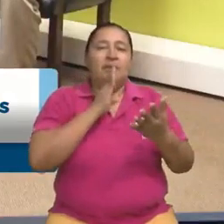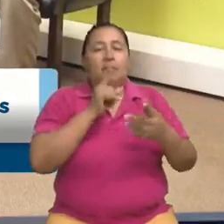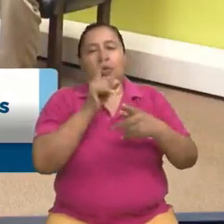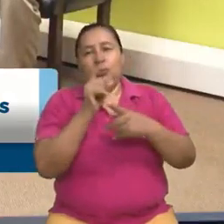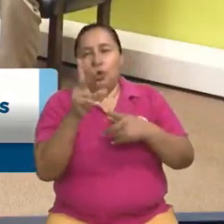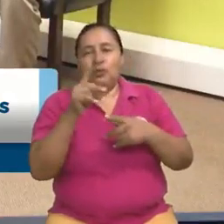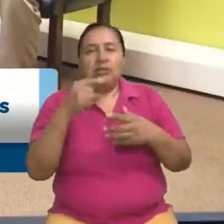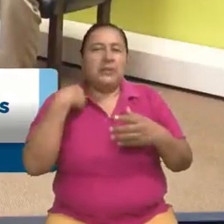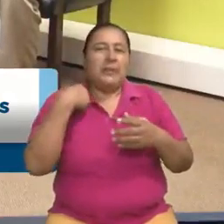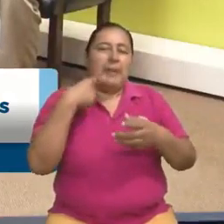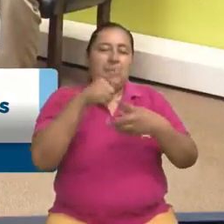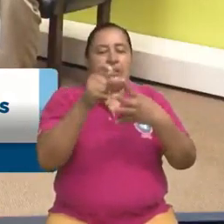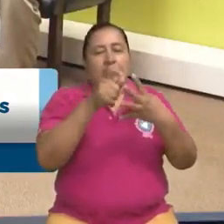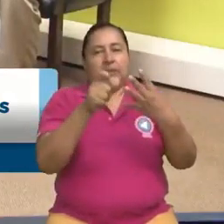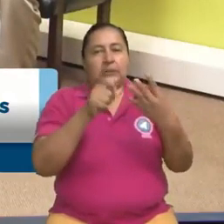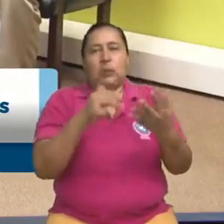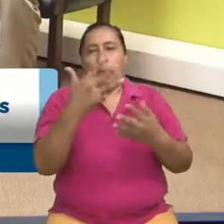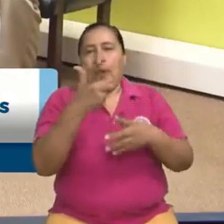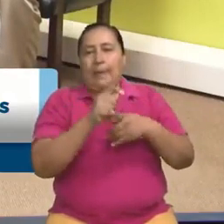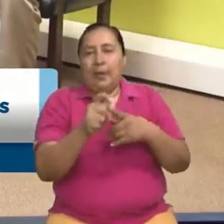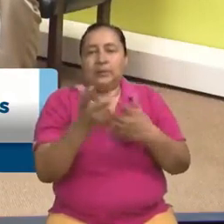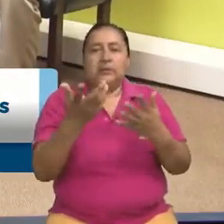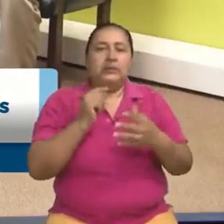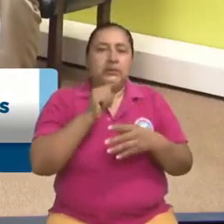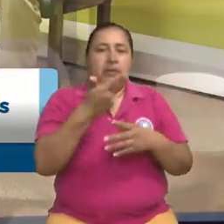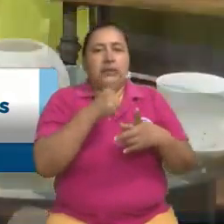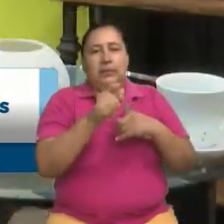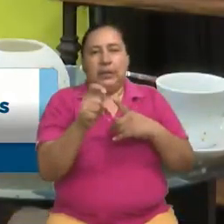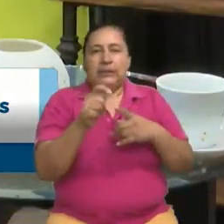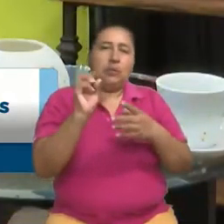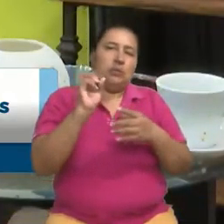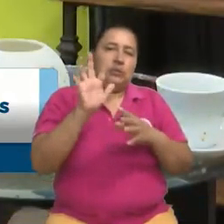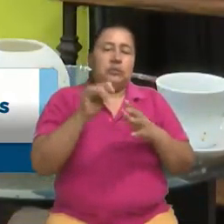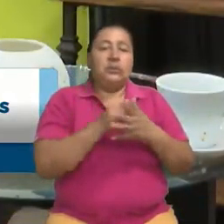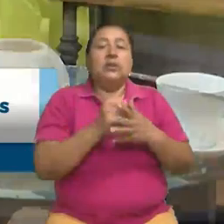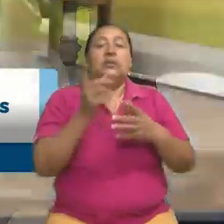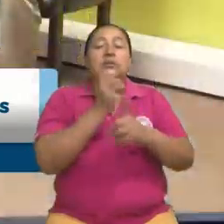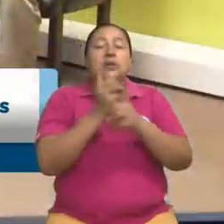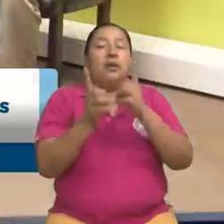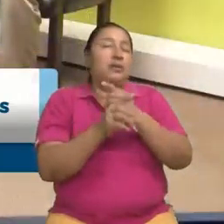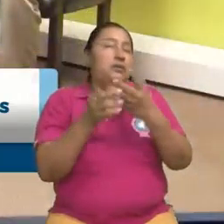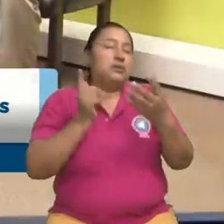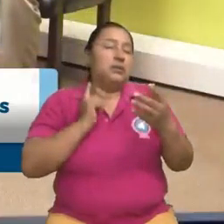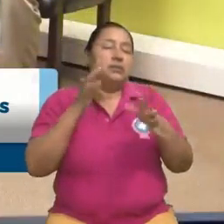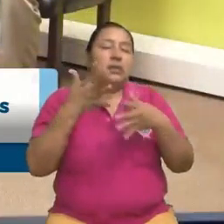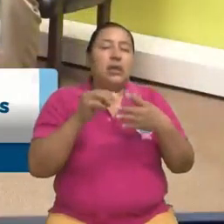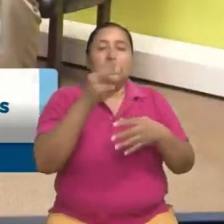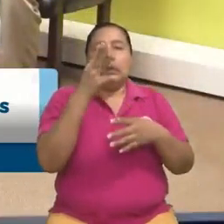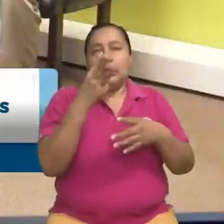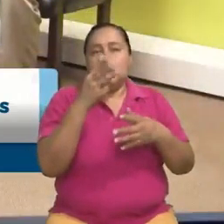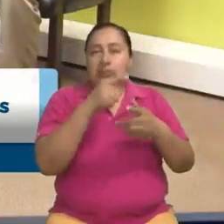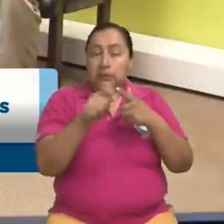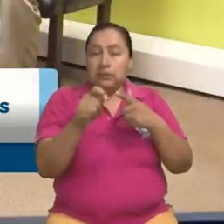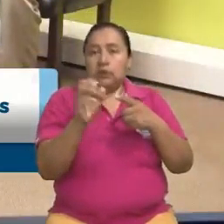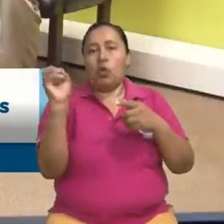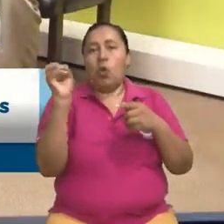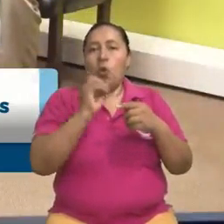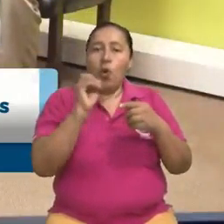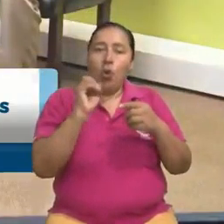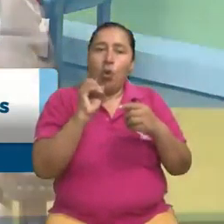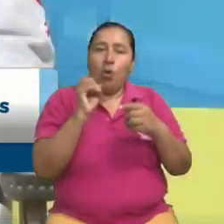acostumbrados a decirle meses, tener 9 meses, tener 7 meses, tener 5 meses. Entonces tiene que ser entre el tercer mes, uh-huh, y